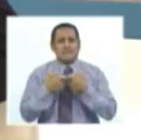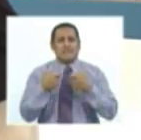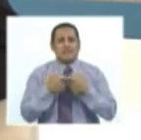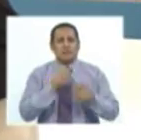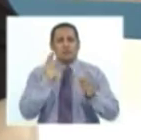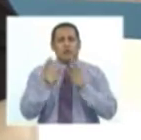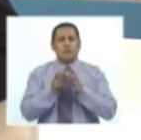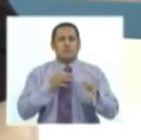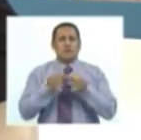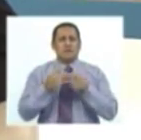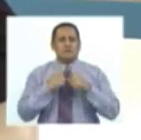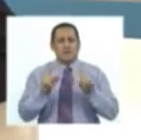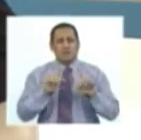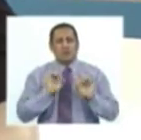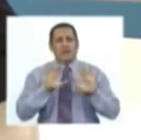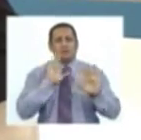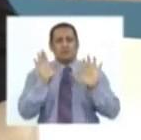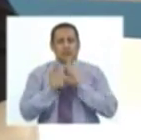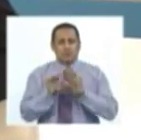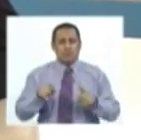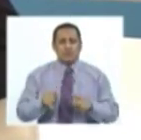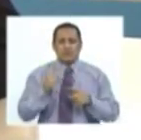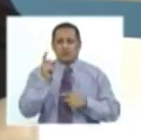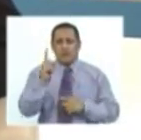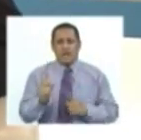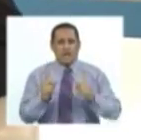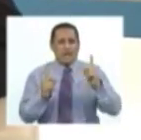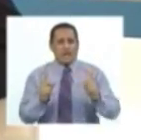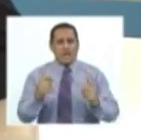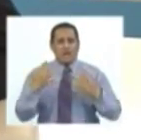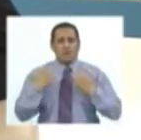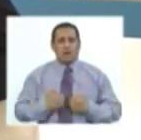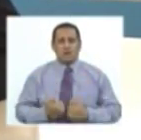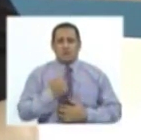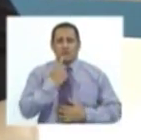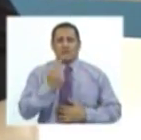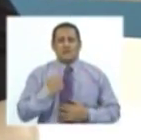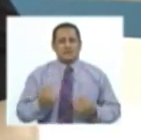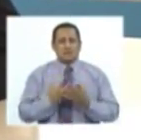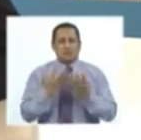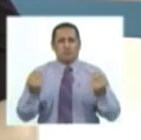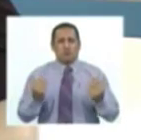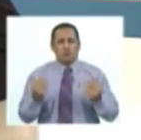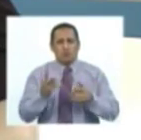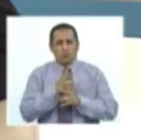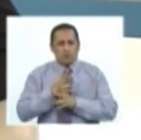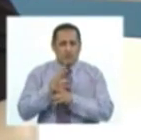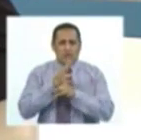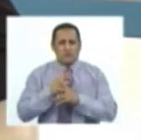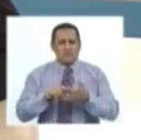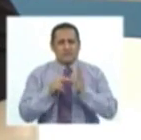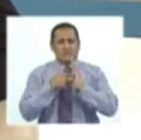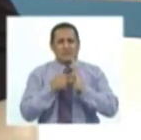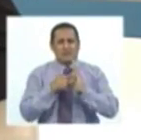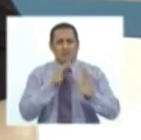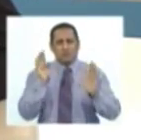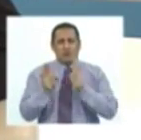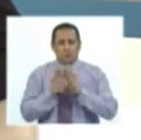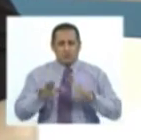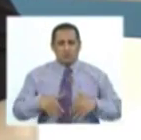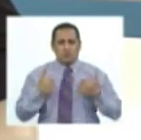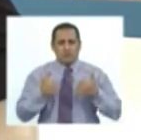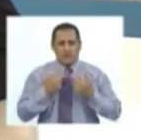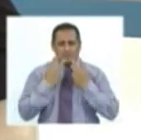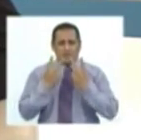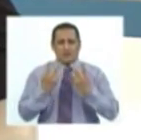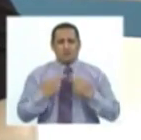decir, oiga, pero ¿acaso este par de abogados no está siendo como muy conservador en el sentido que se podría llevar